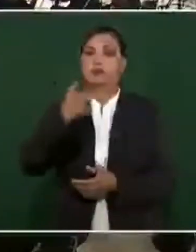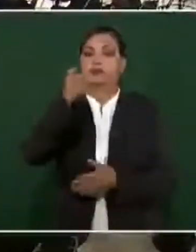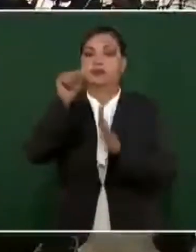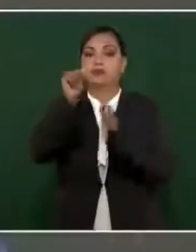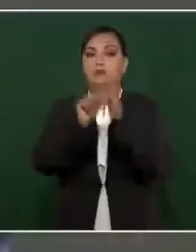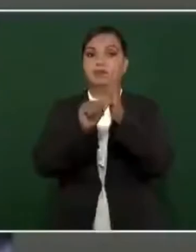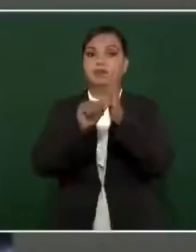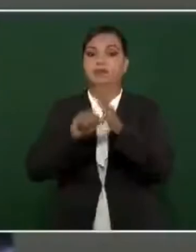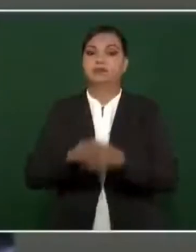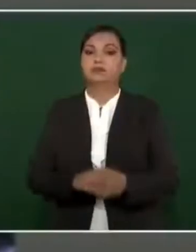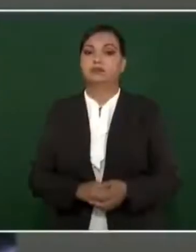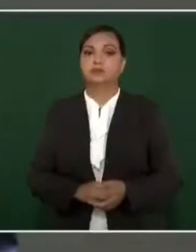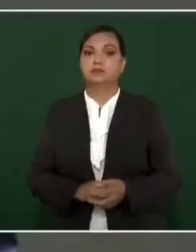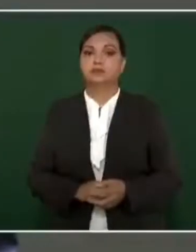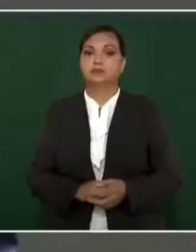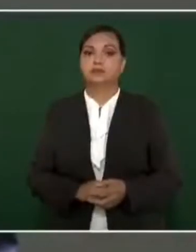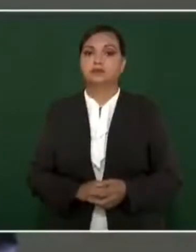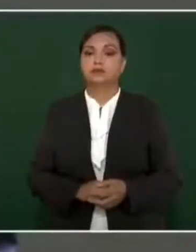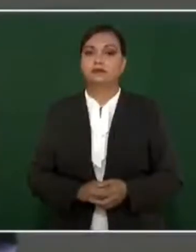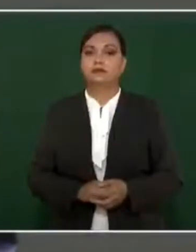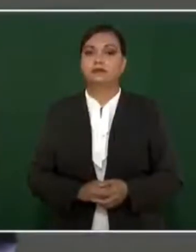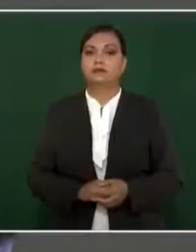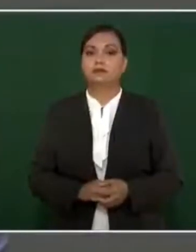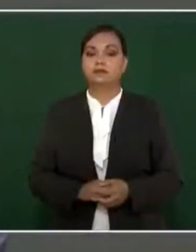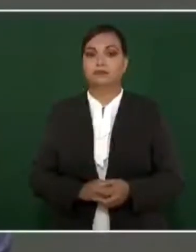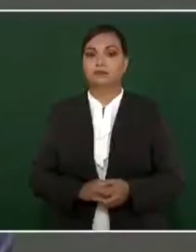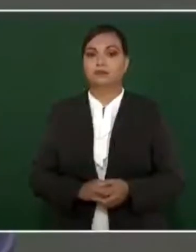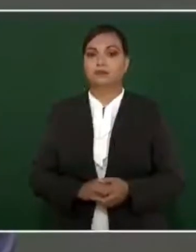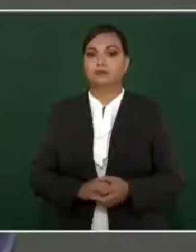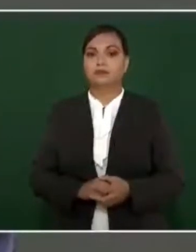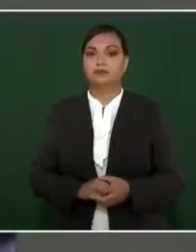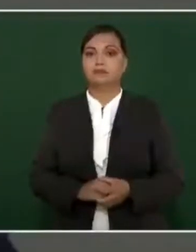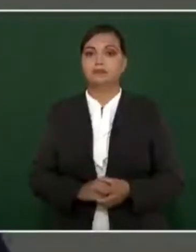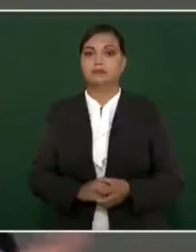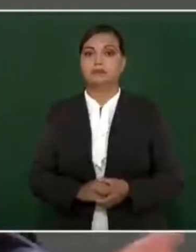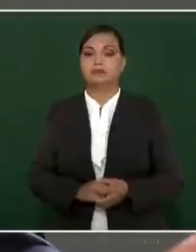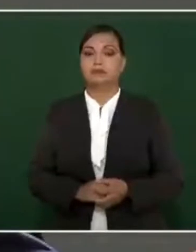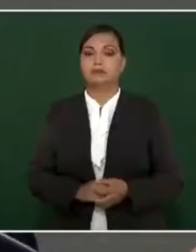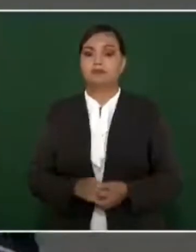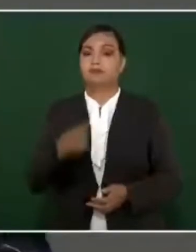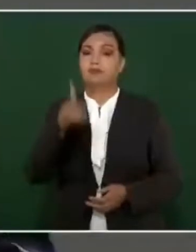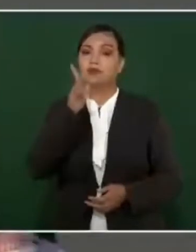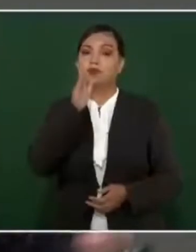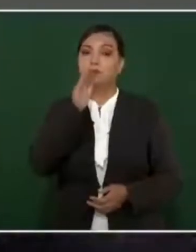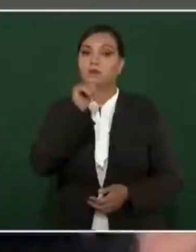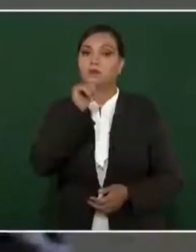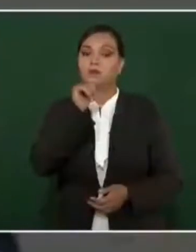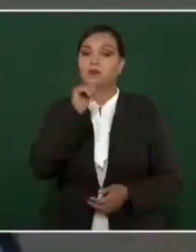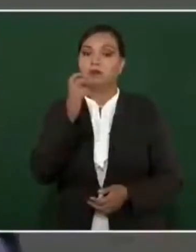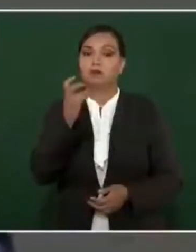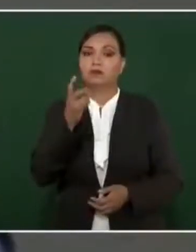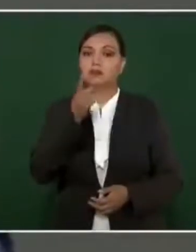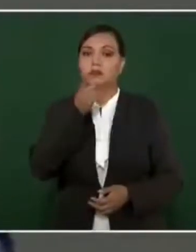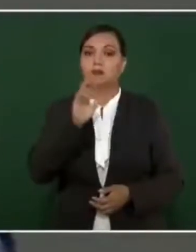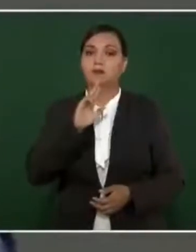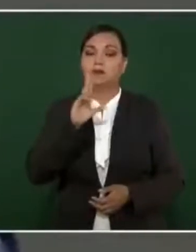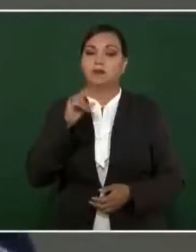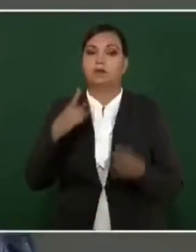No se podía, pues, a lo mejor no nos iban a dar permiso, por eso tengo mucho reconocimiento al